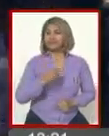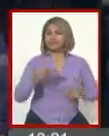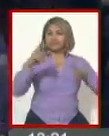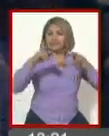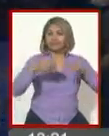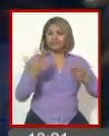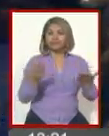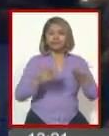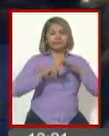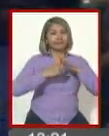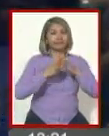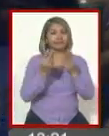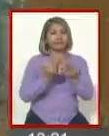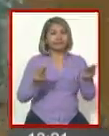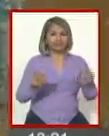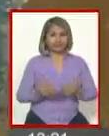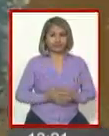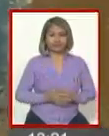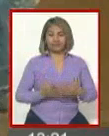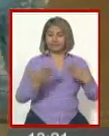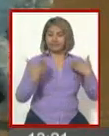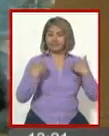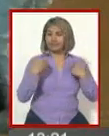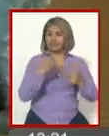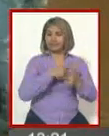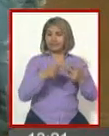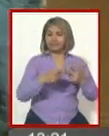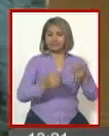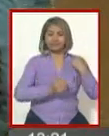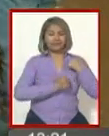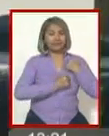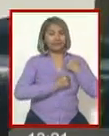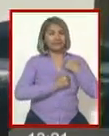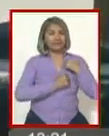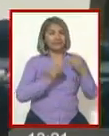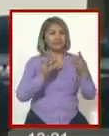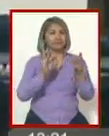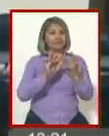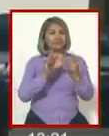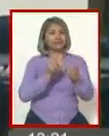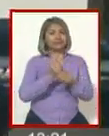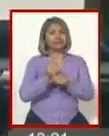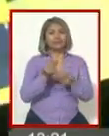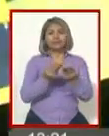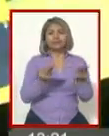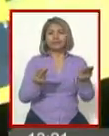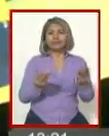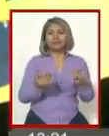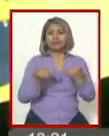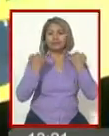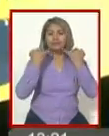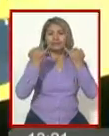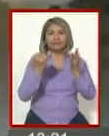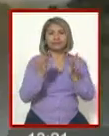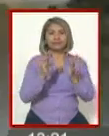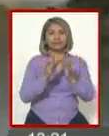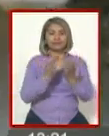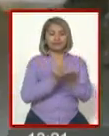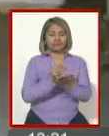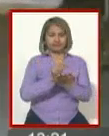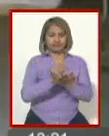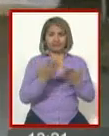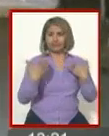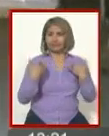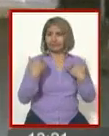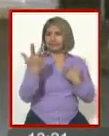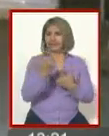que se investigó el origen de este material y se tiene a 3 militares activos detectados como los autores del material difundido en redes sociales. Se tiene